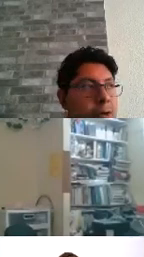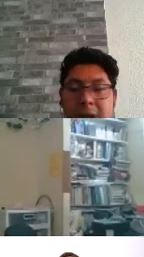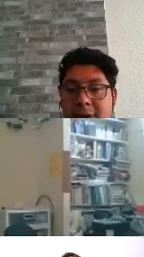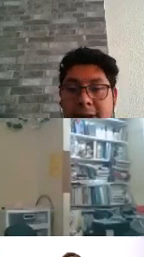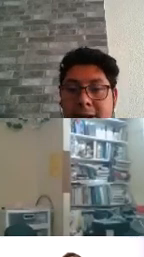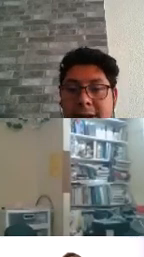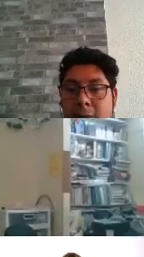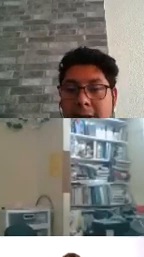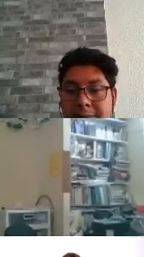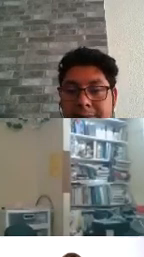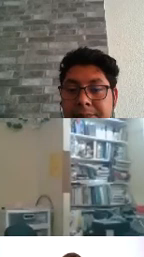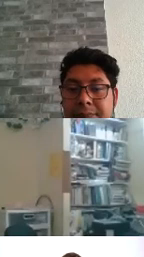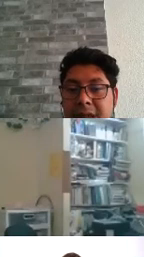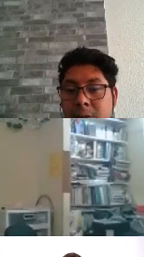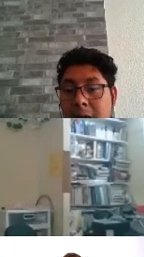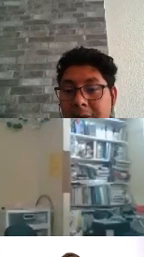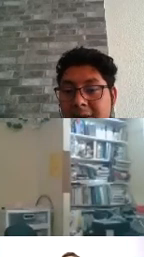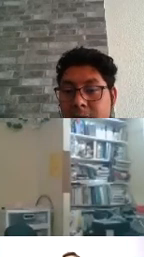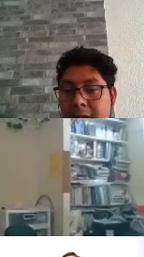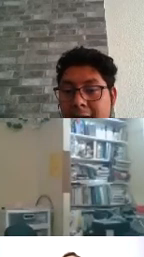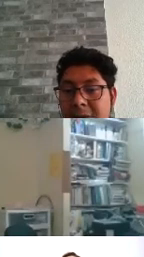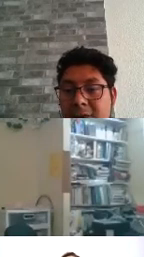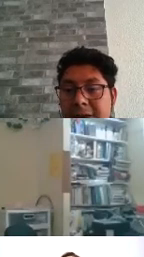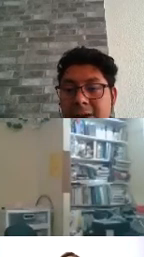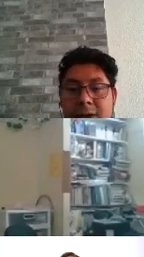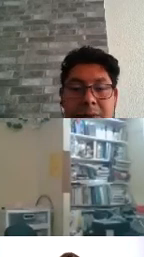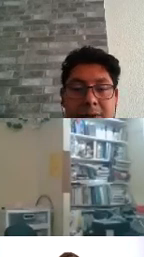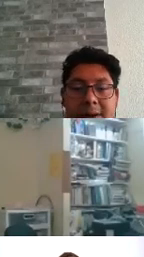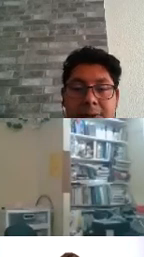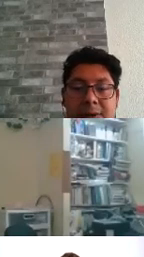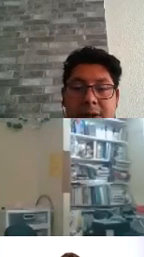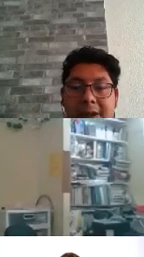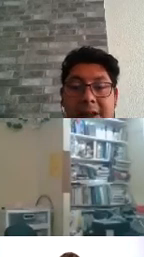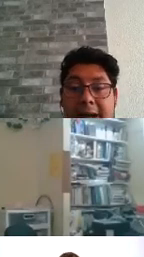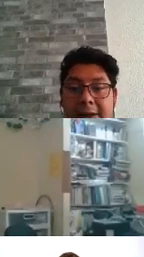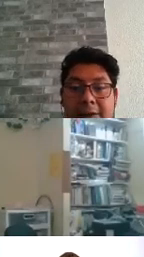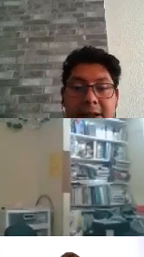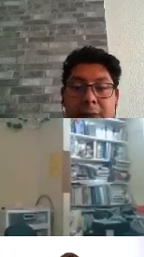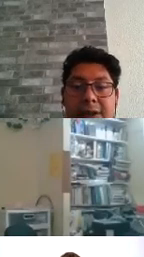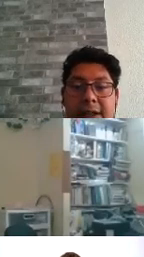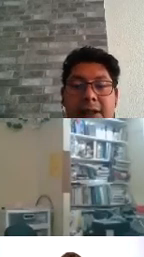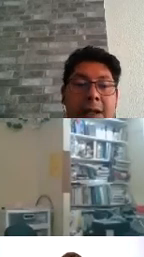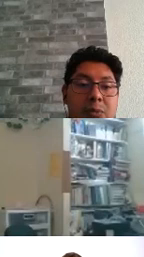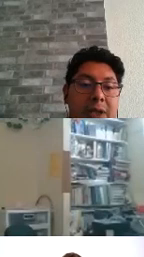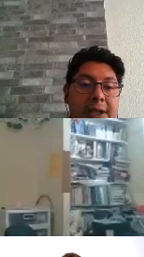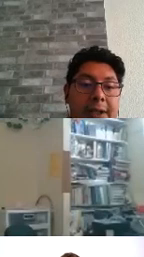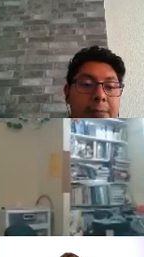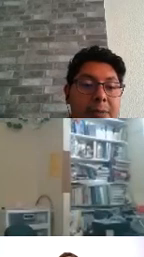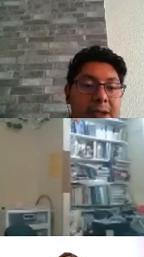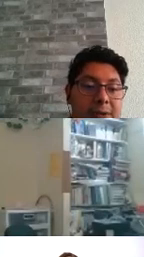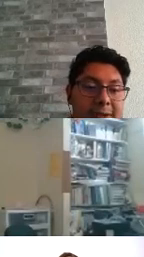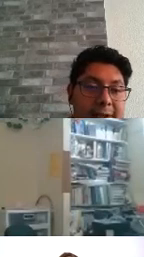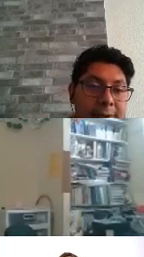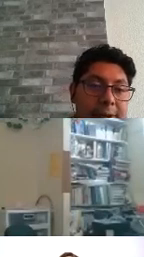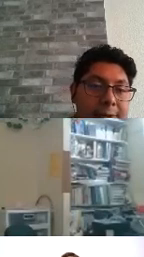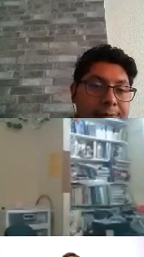de Estudios Superiores Zacatlán de la UNAM. Actualmente es tutor académico en el Centro de Apoyo y Desarrollo Estudiantil CADE de la UNITEC Campus Marina.